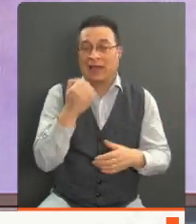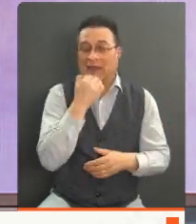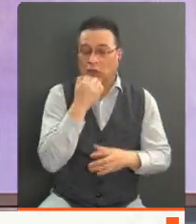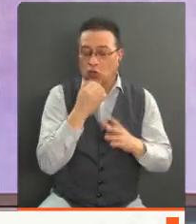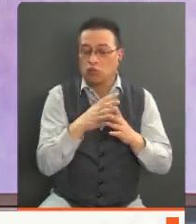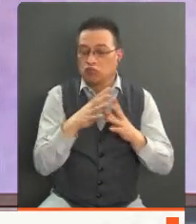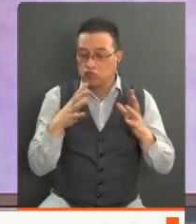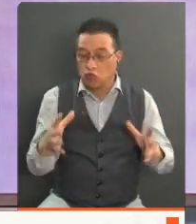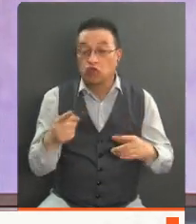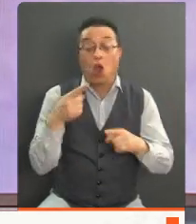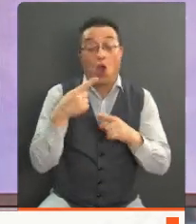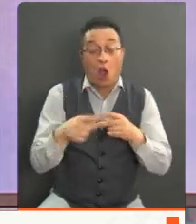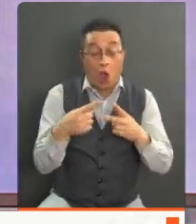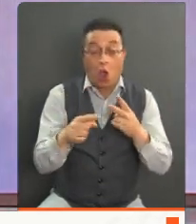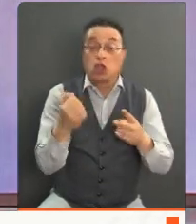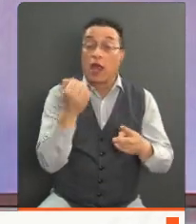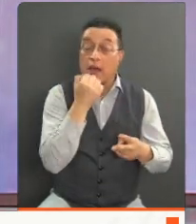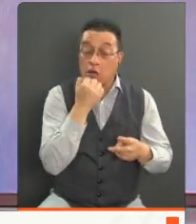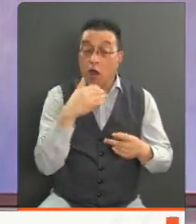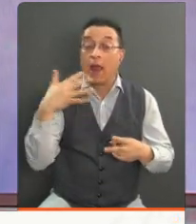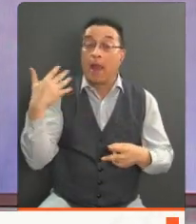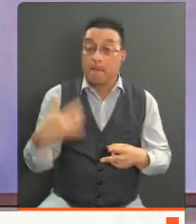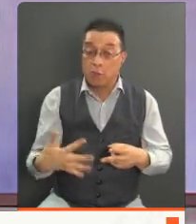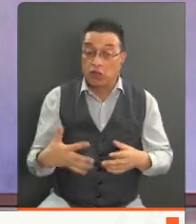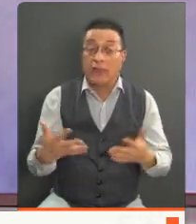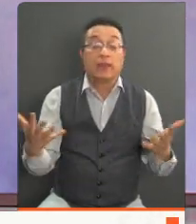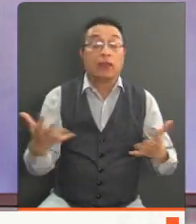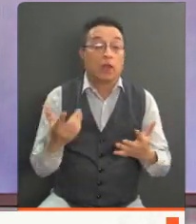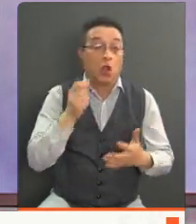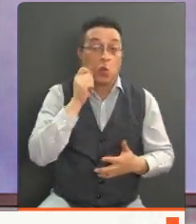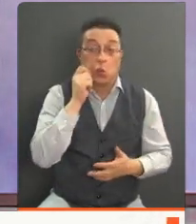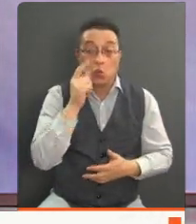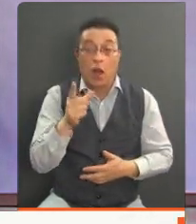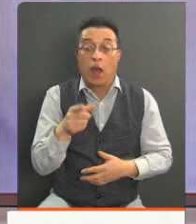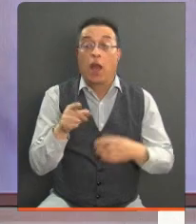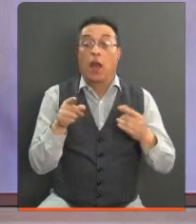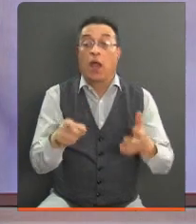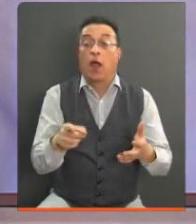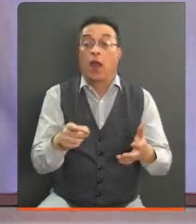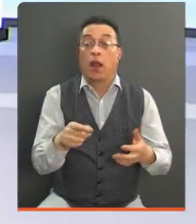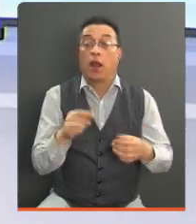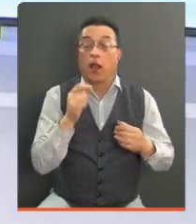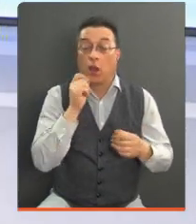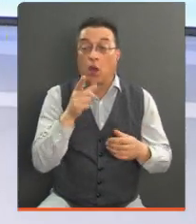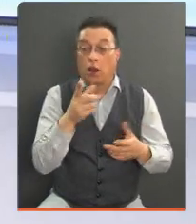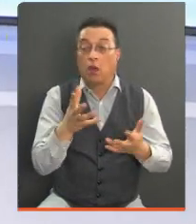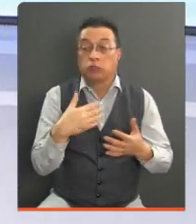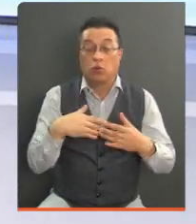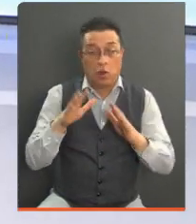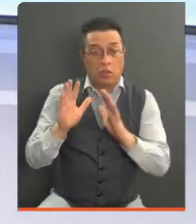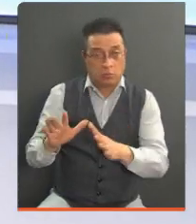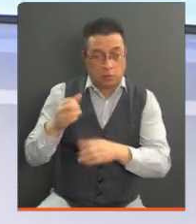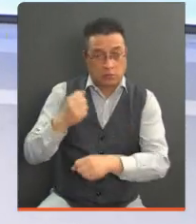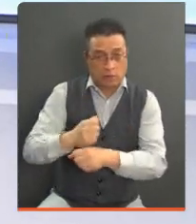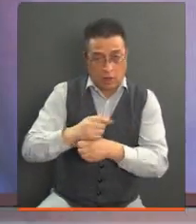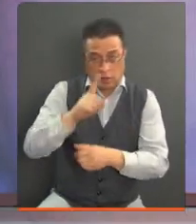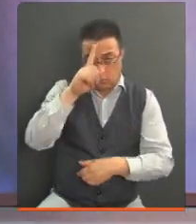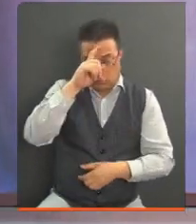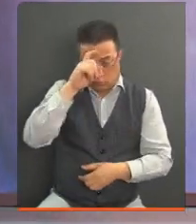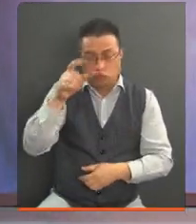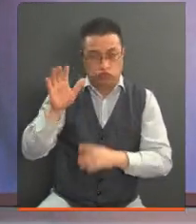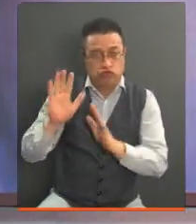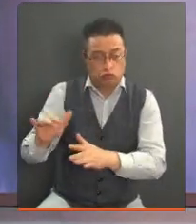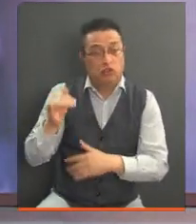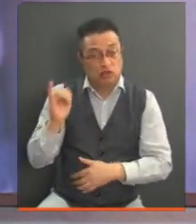otro rol más importante que aparentemente se trabaja si se deja que trabajen las